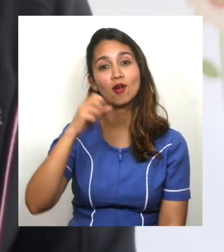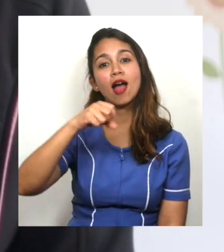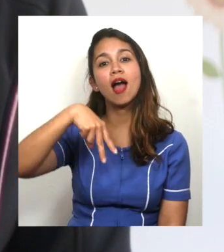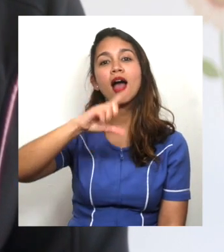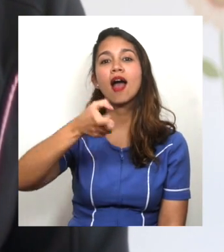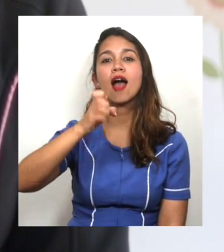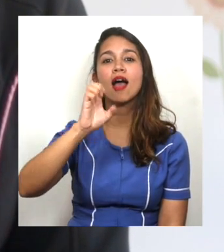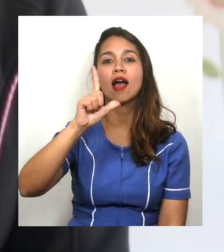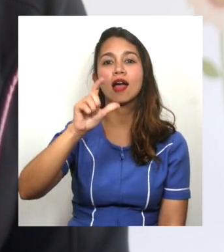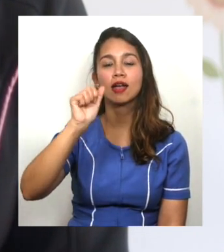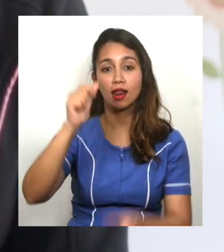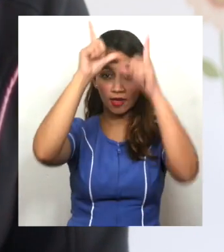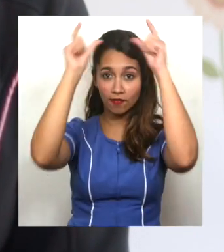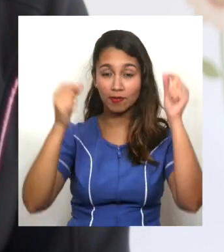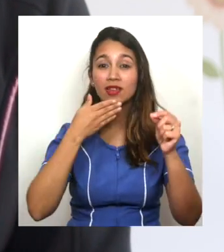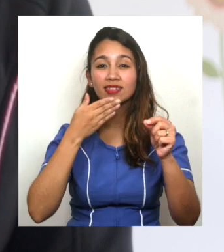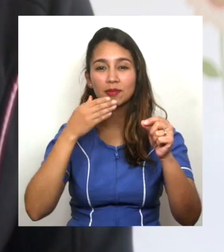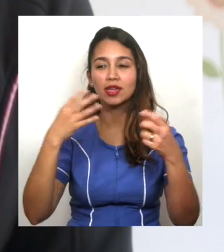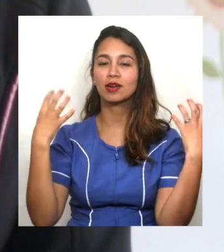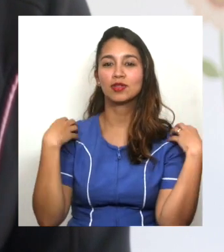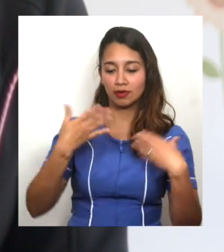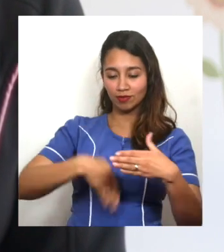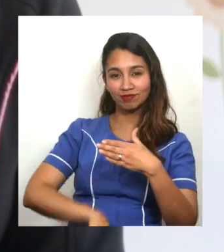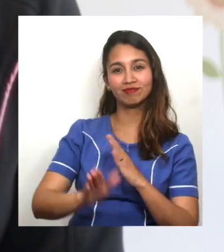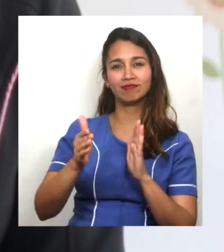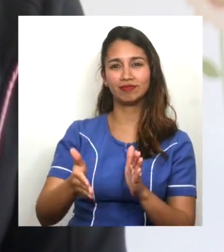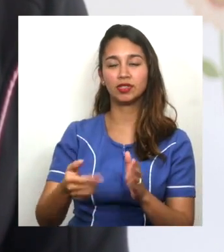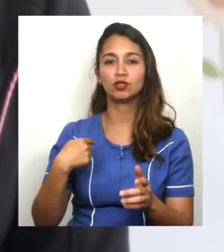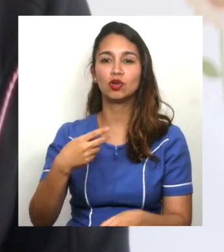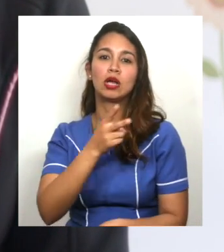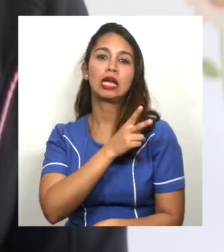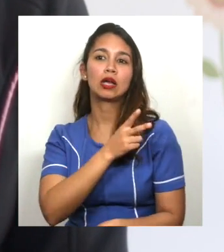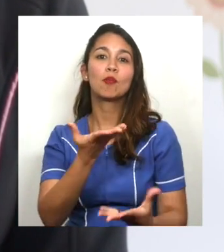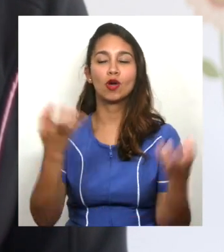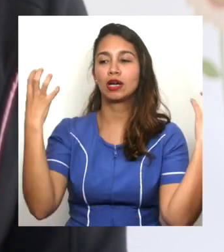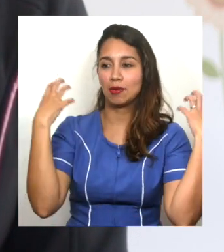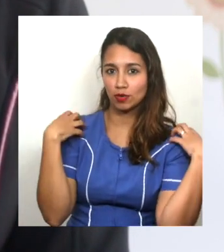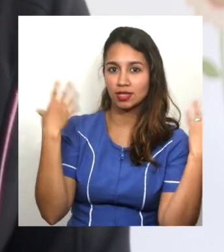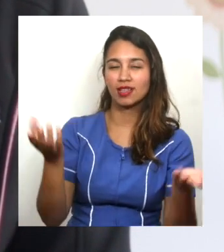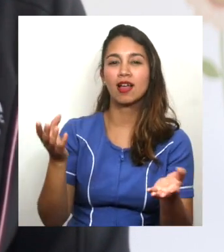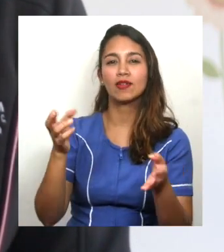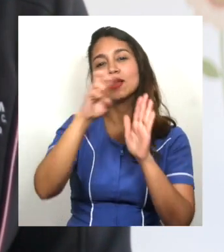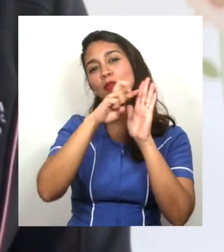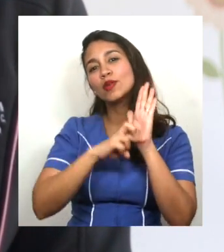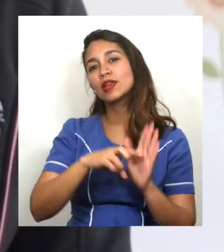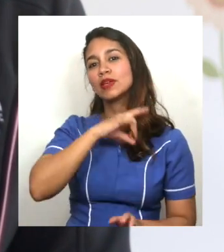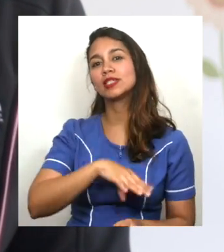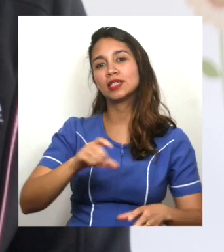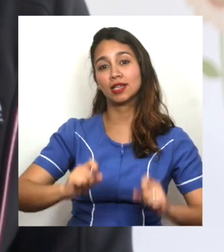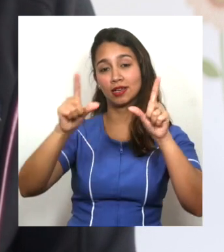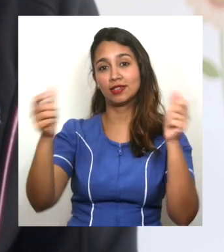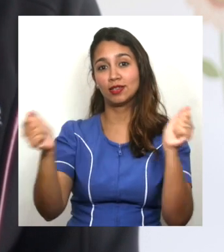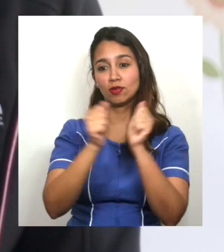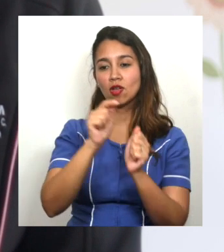Hola, soy Ángeles Arenas, enfermera matrona, asesora de lactancia, encargada del programa Chile Crece Contigo, el CESFAM